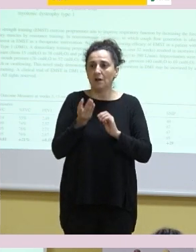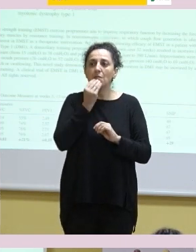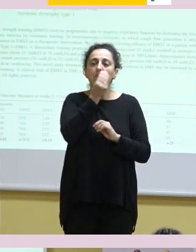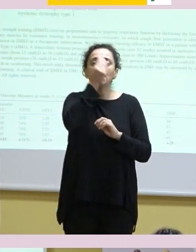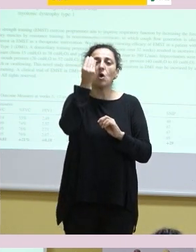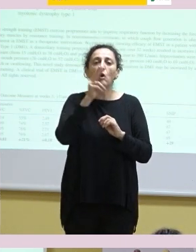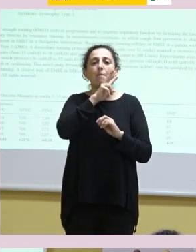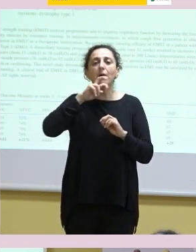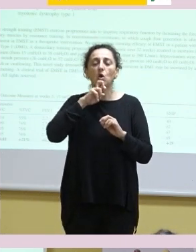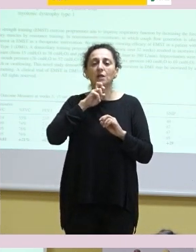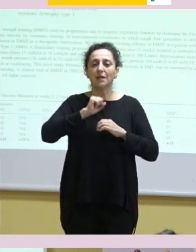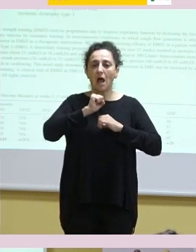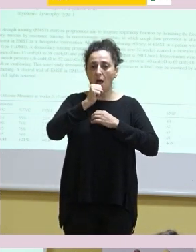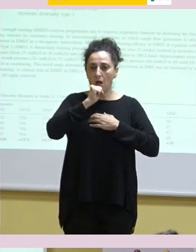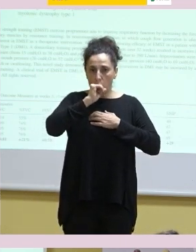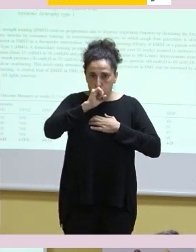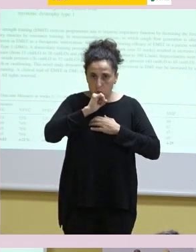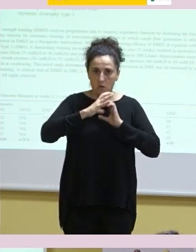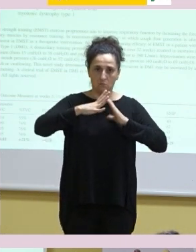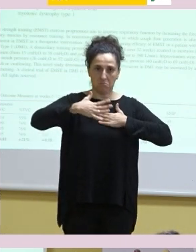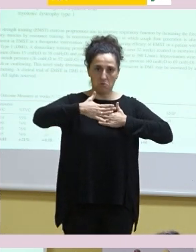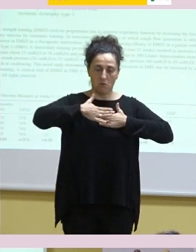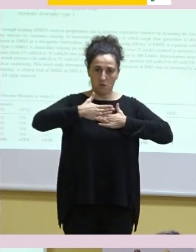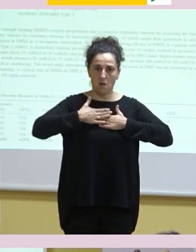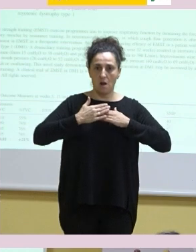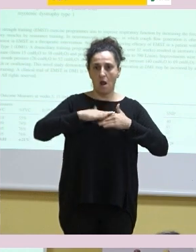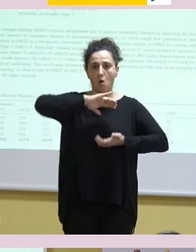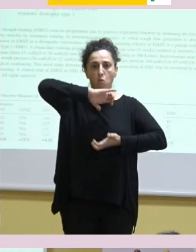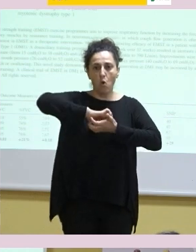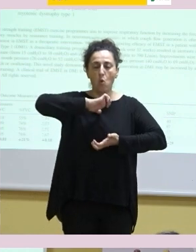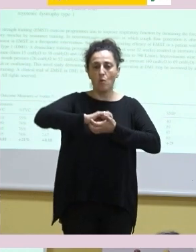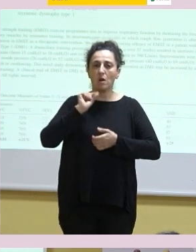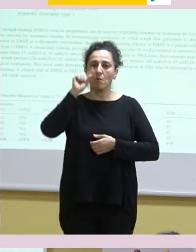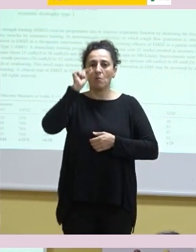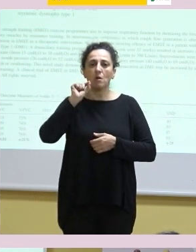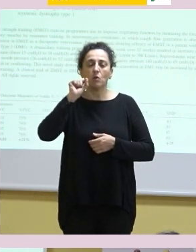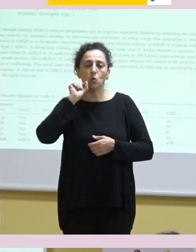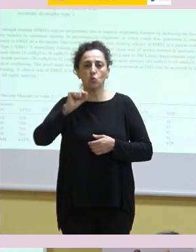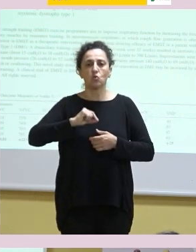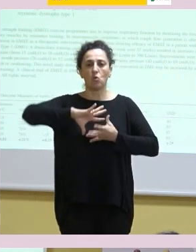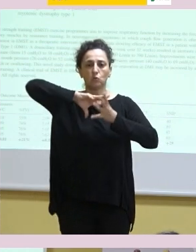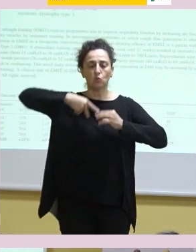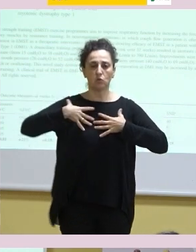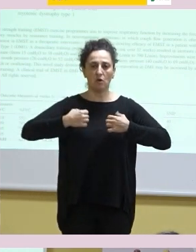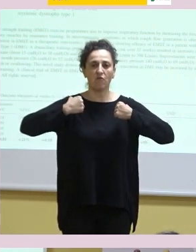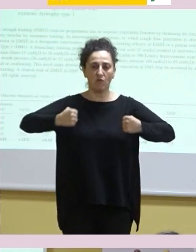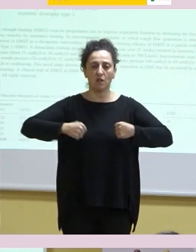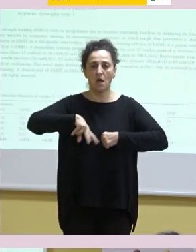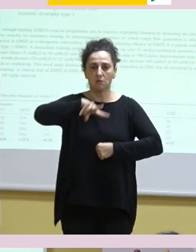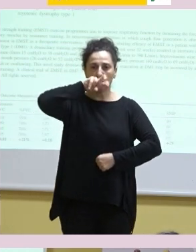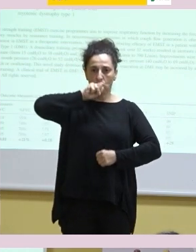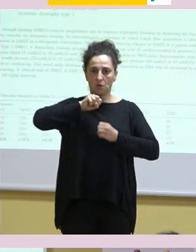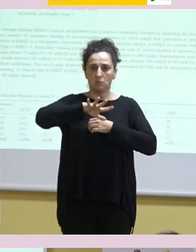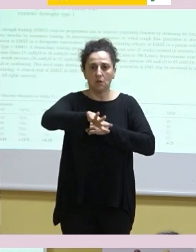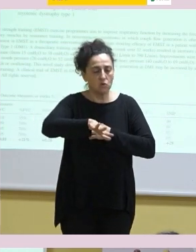valores de la espirometría, como son la capacidad vital forzada, el volumen expiratorio en el primer minuto, la fuerza de la musculatura inspiratoria y